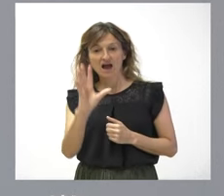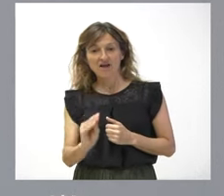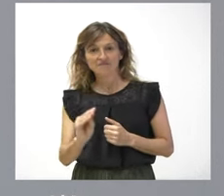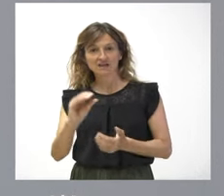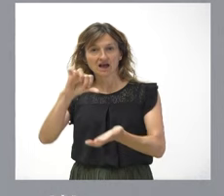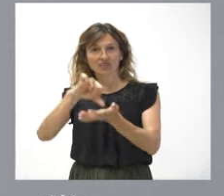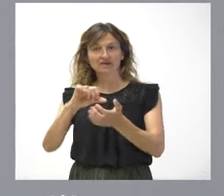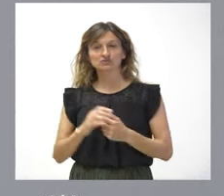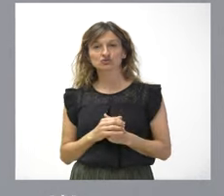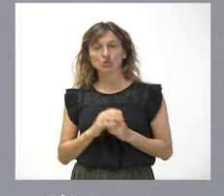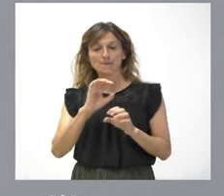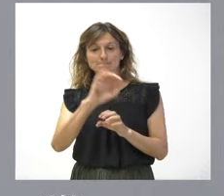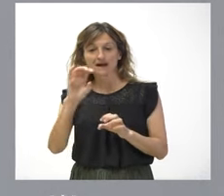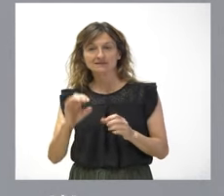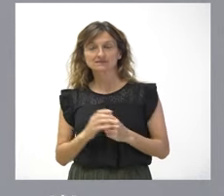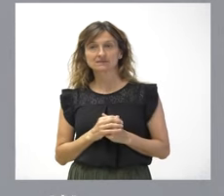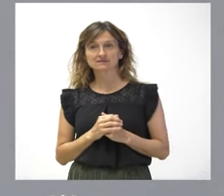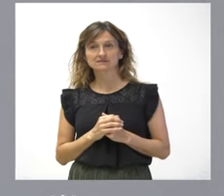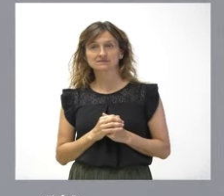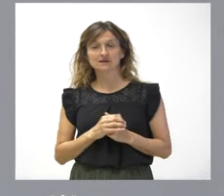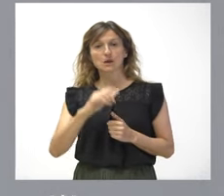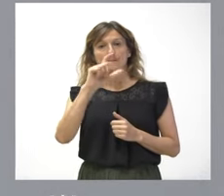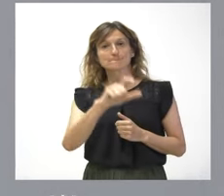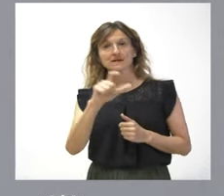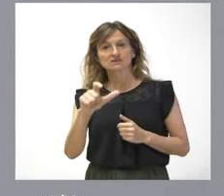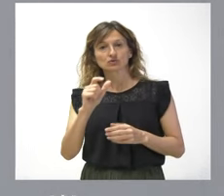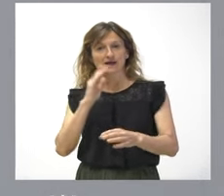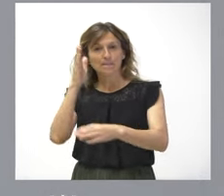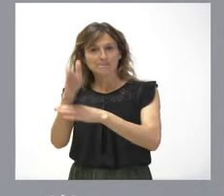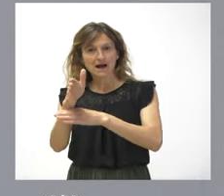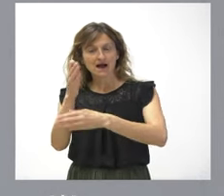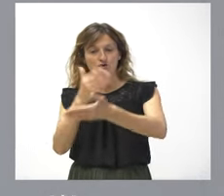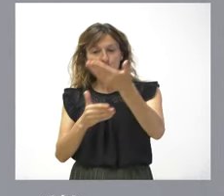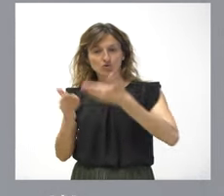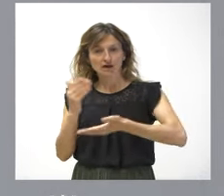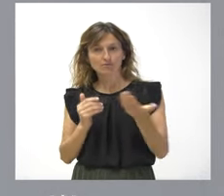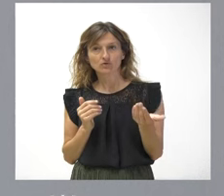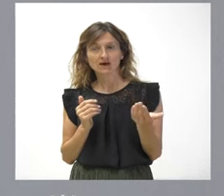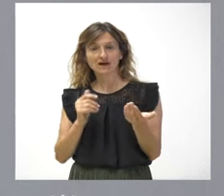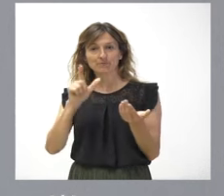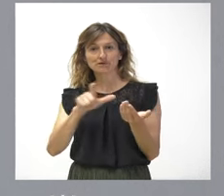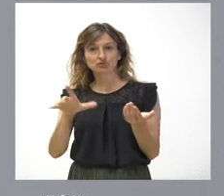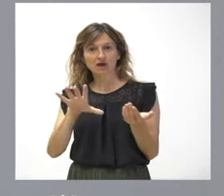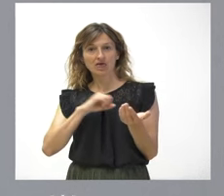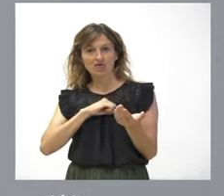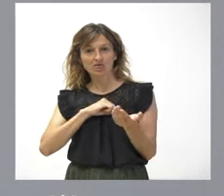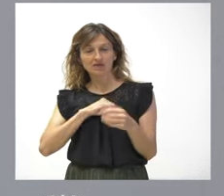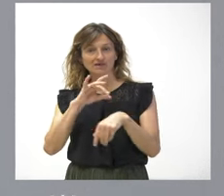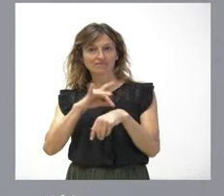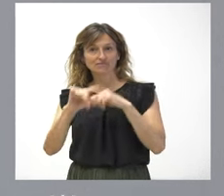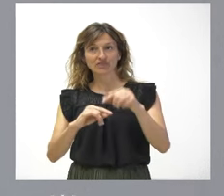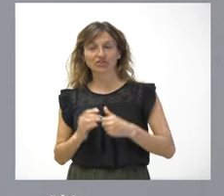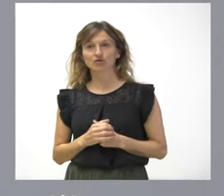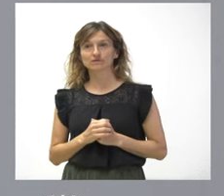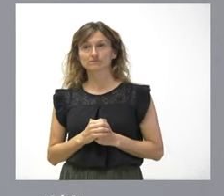países y que son personas que pudieran ir a colaborar en tareas con personas que tengan la que tengan la infección